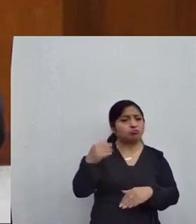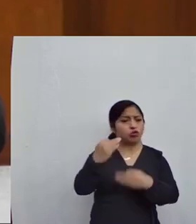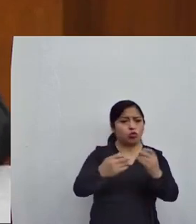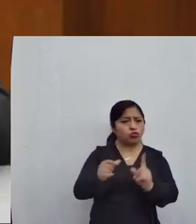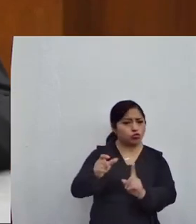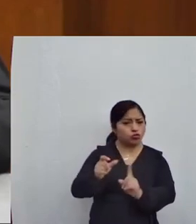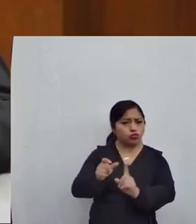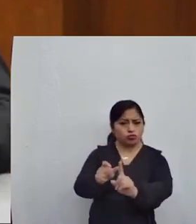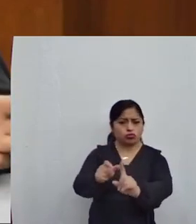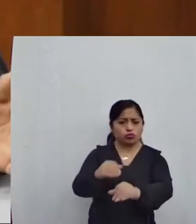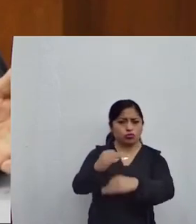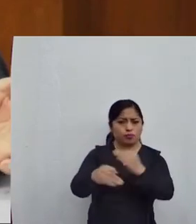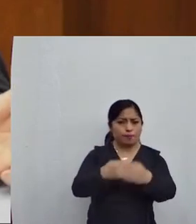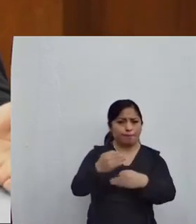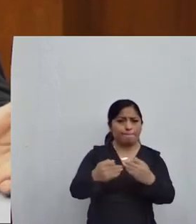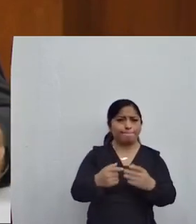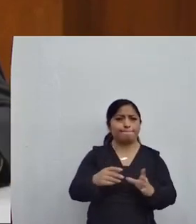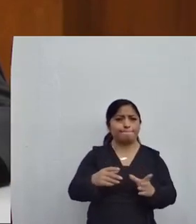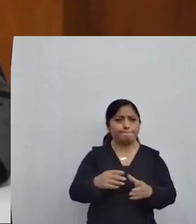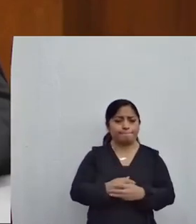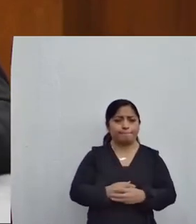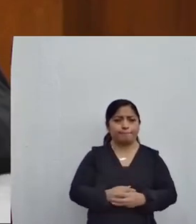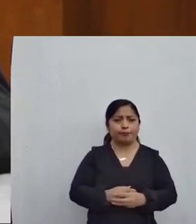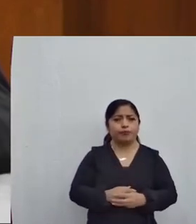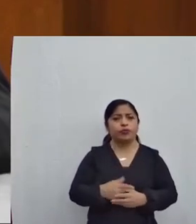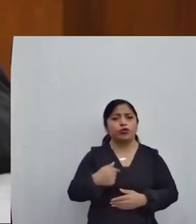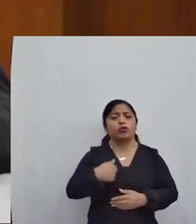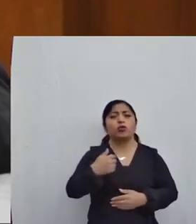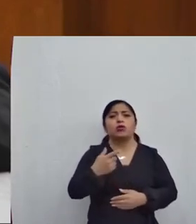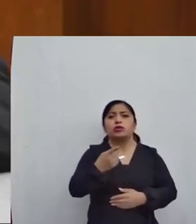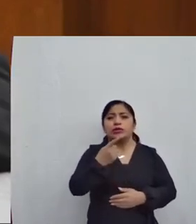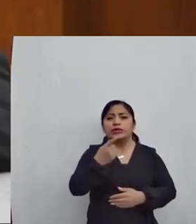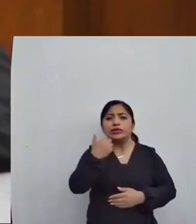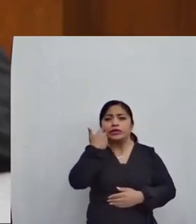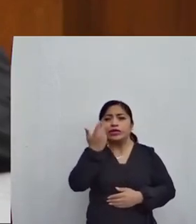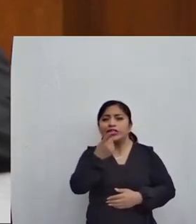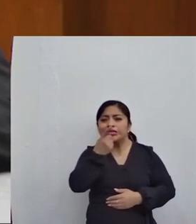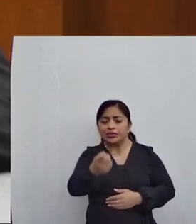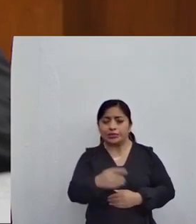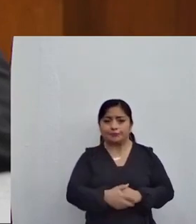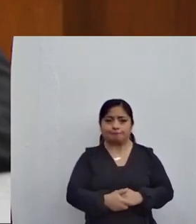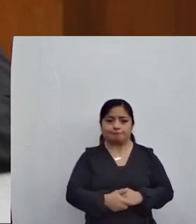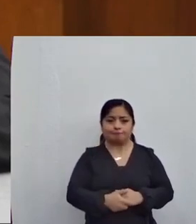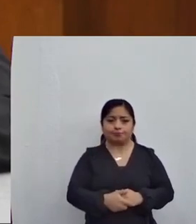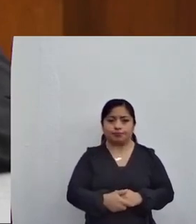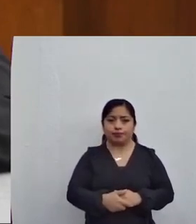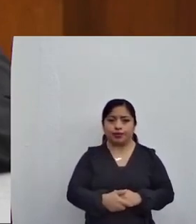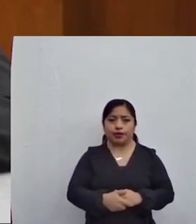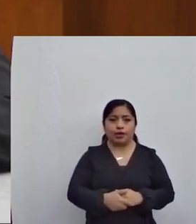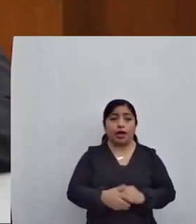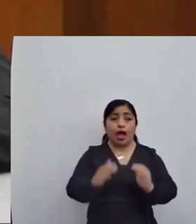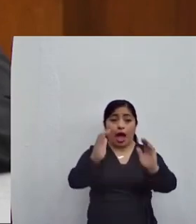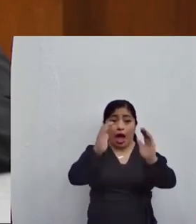El siguiente que les quiero comentar es, me parece que la fracción cuarta